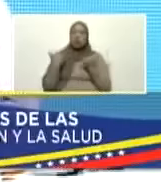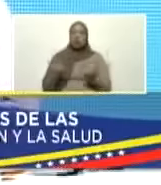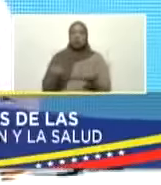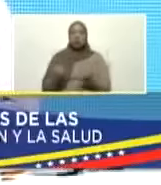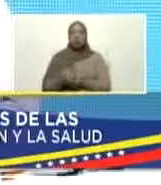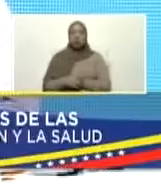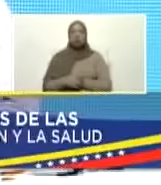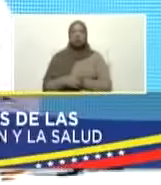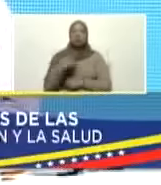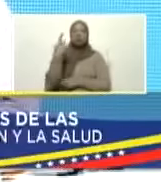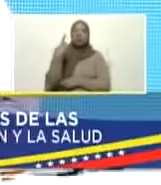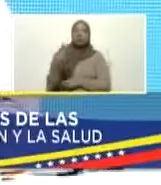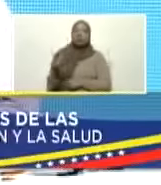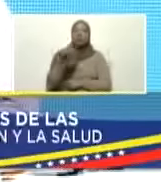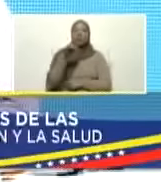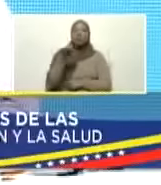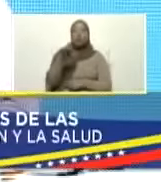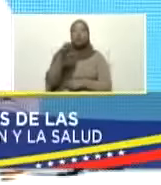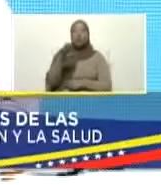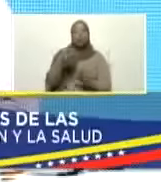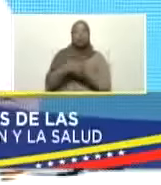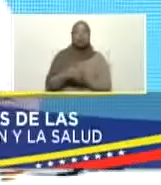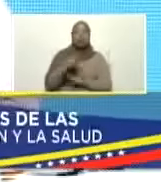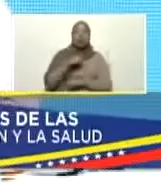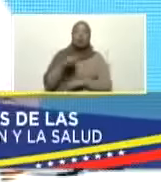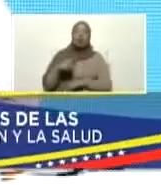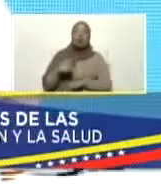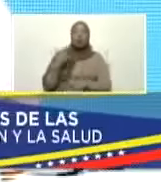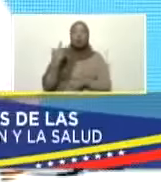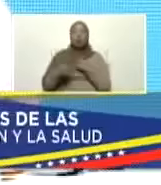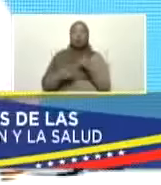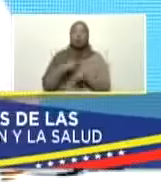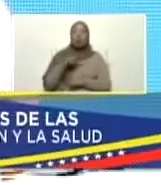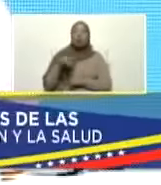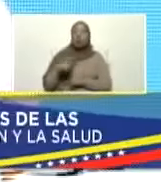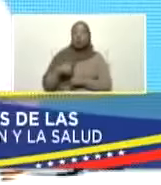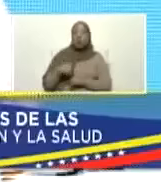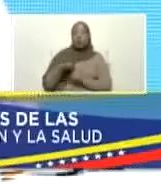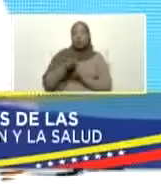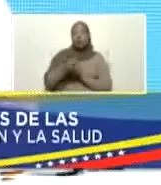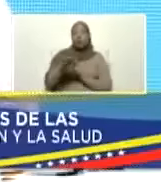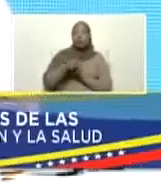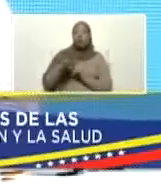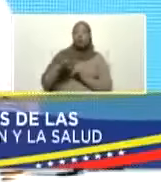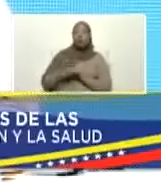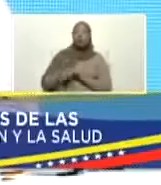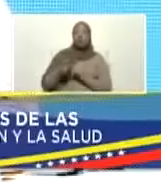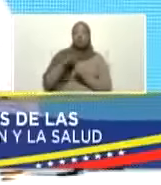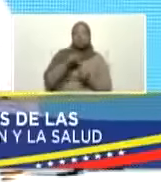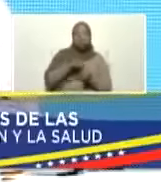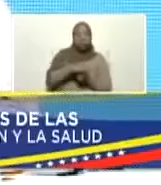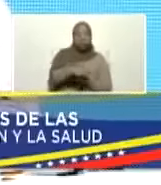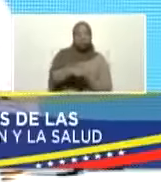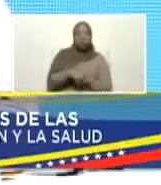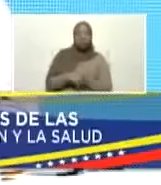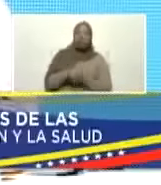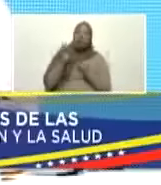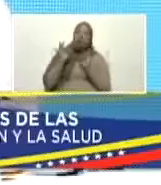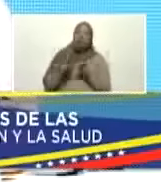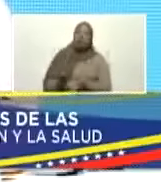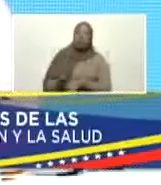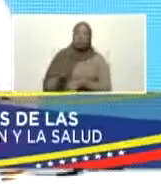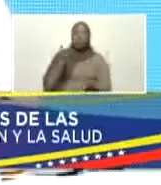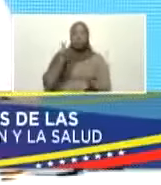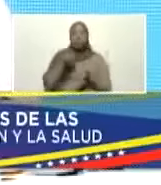en la parroquia Leonardo Ruiz Pineda, en el municipio aquí de Tucupita, precisamente